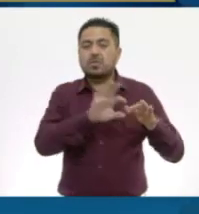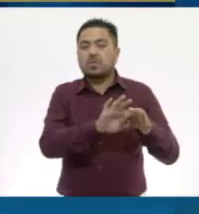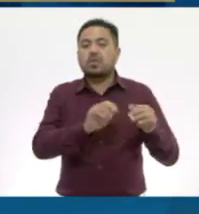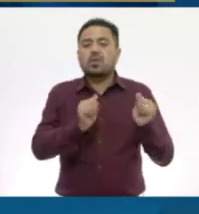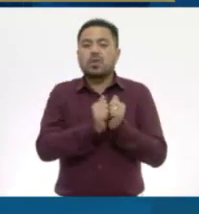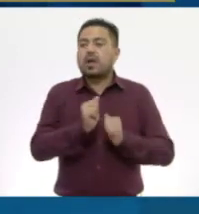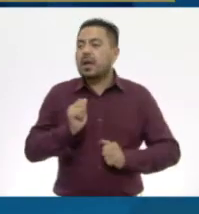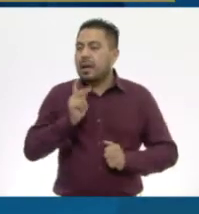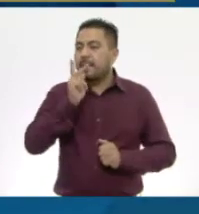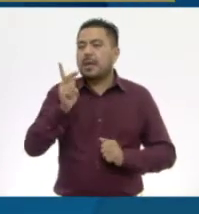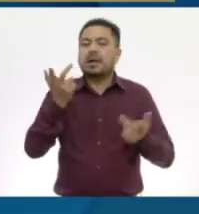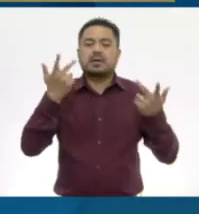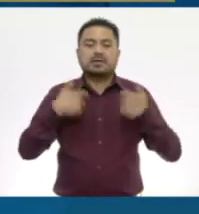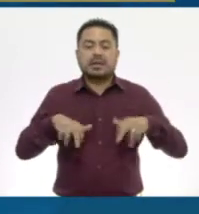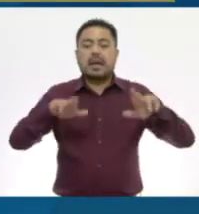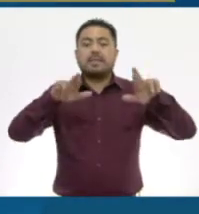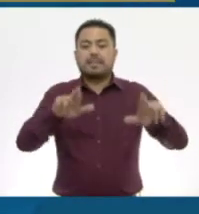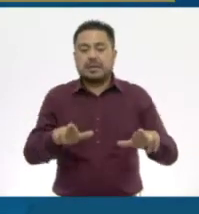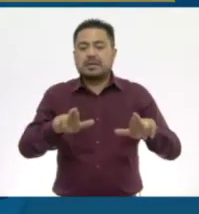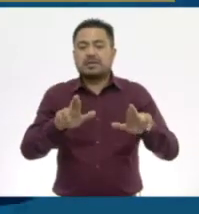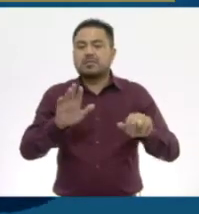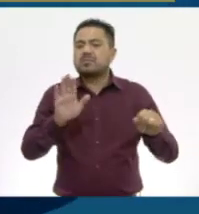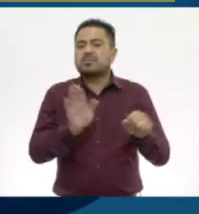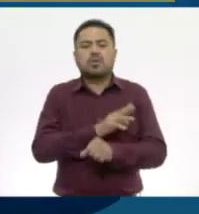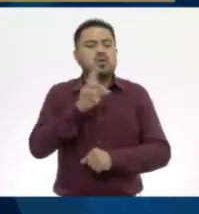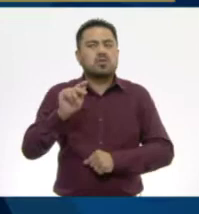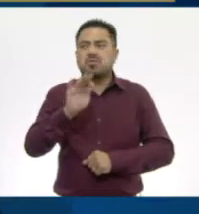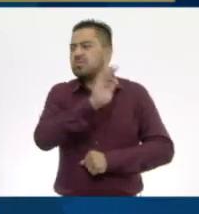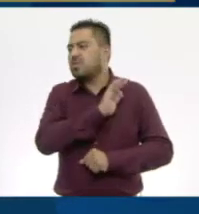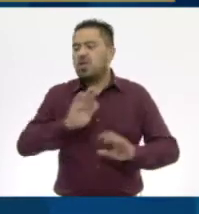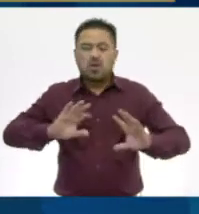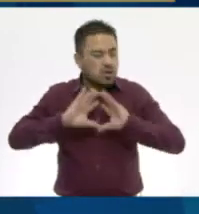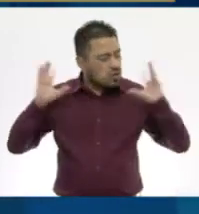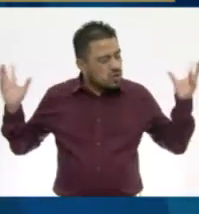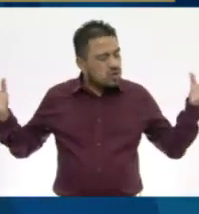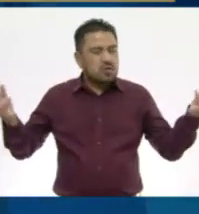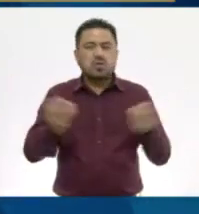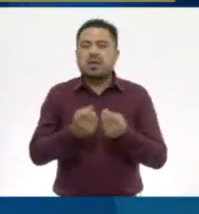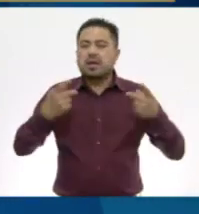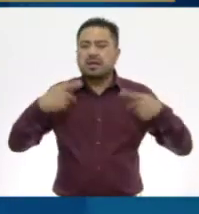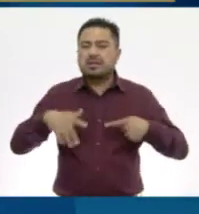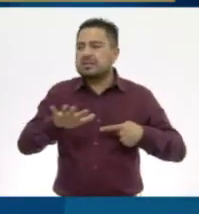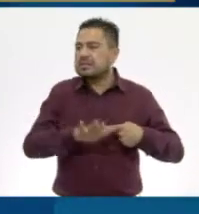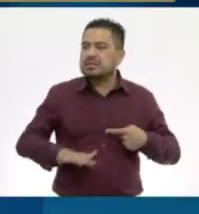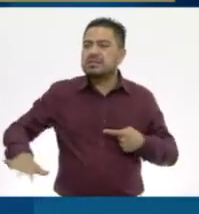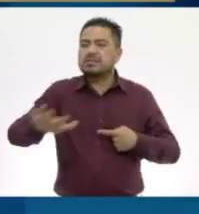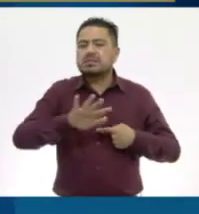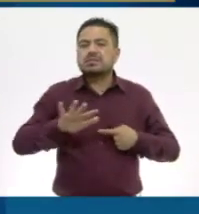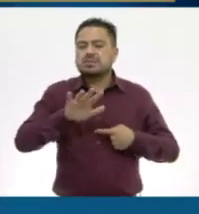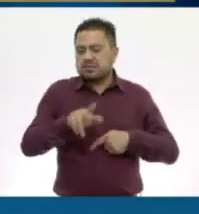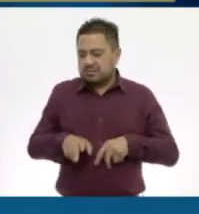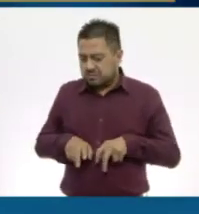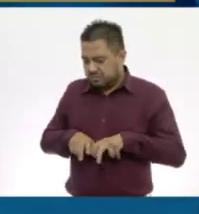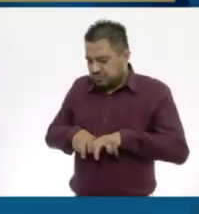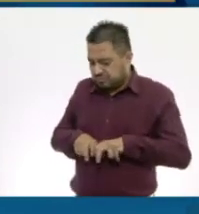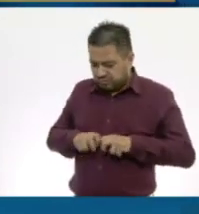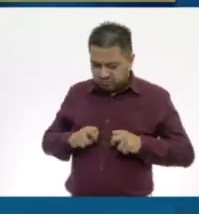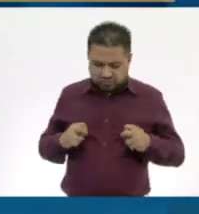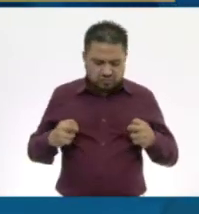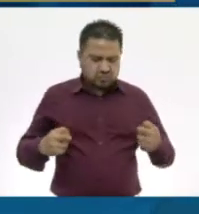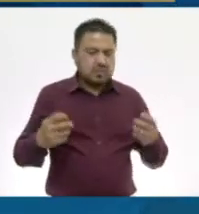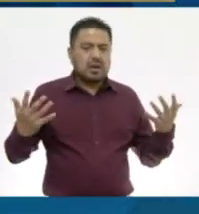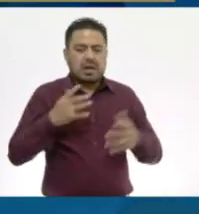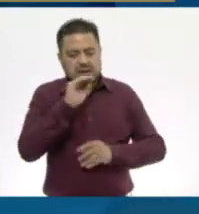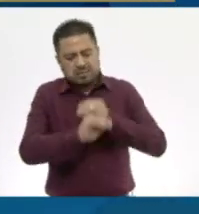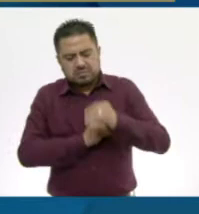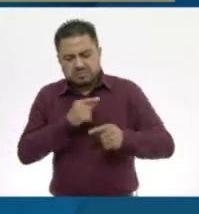la palabra representativa, porque no es posible que todas las y los ciudadanos nos sentemos en círculo a elaborar